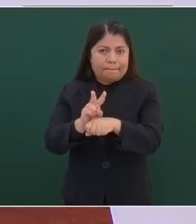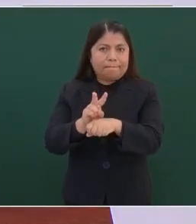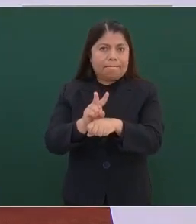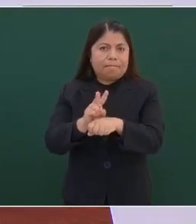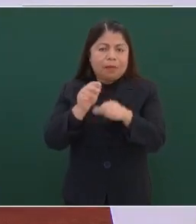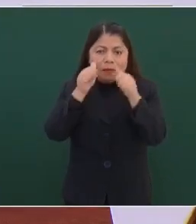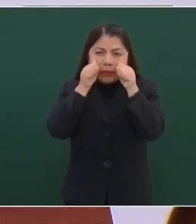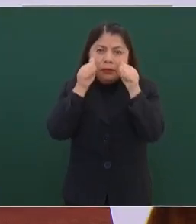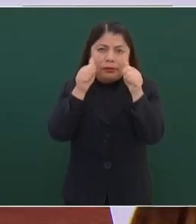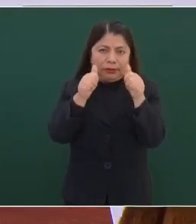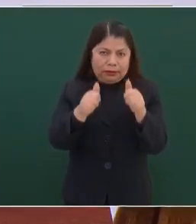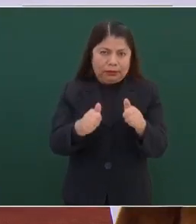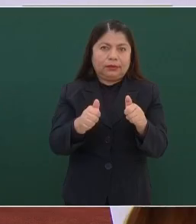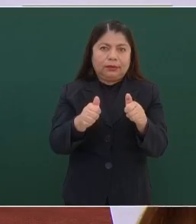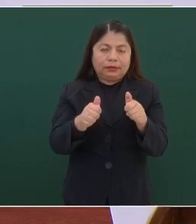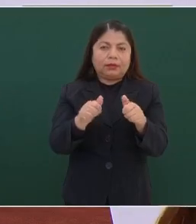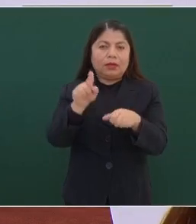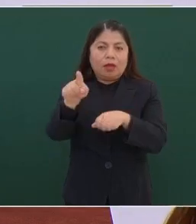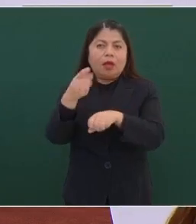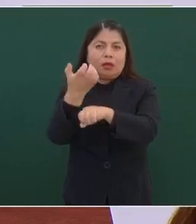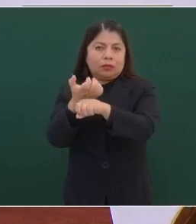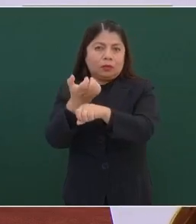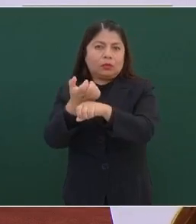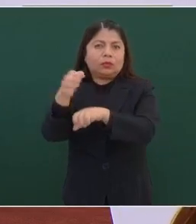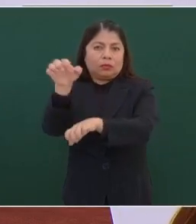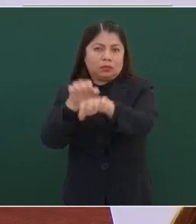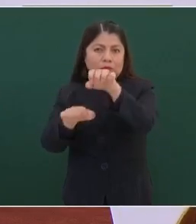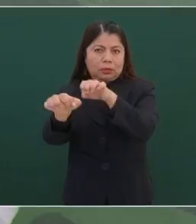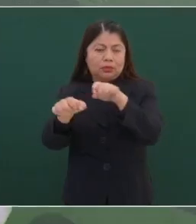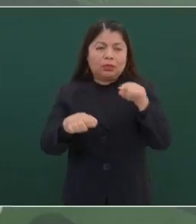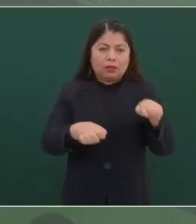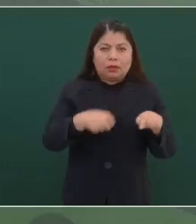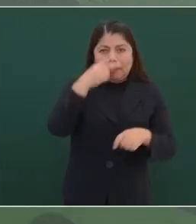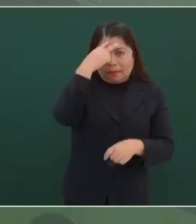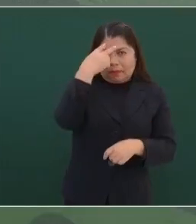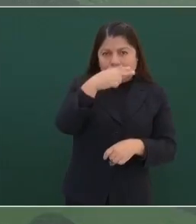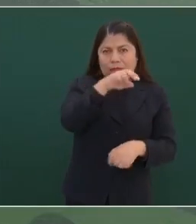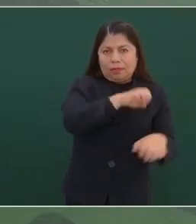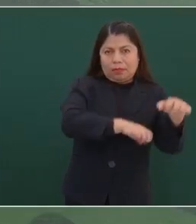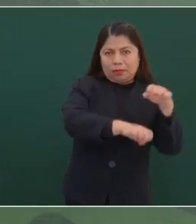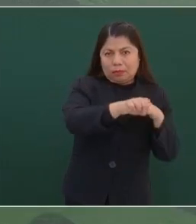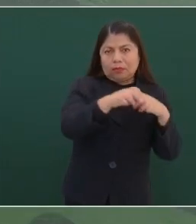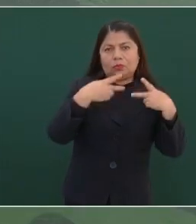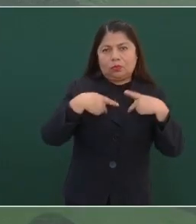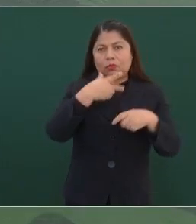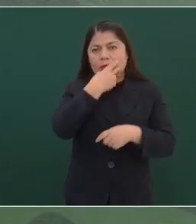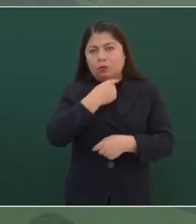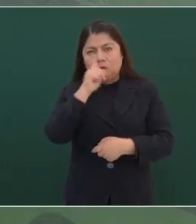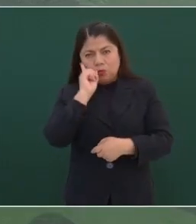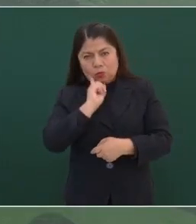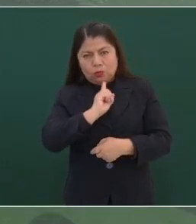para que se cuide esto, ¿sí? Porque sí suelen subcontratar,